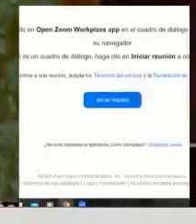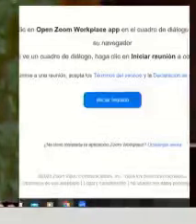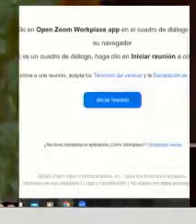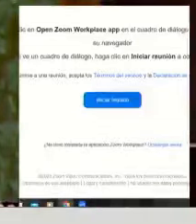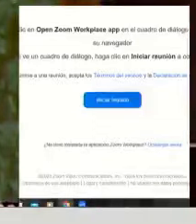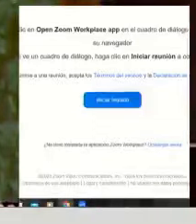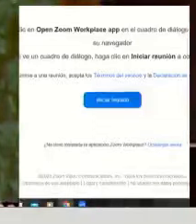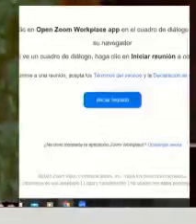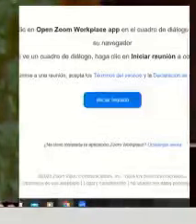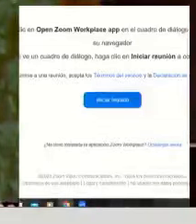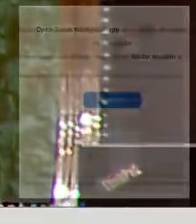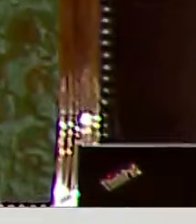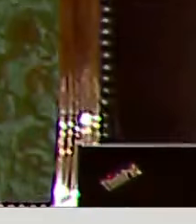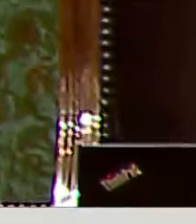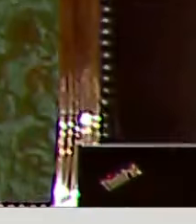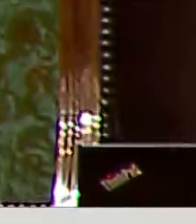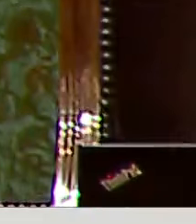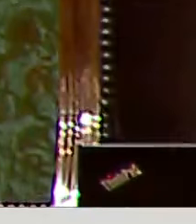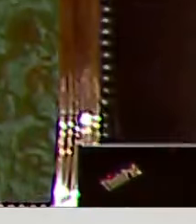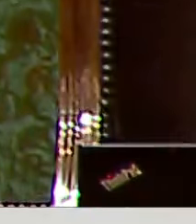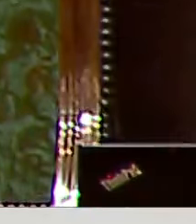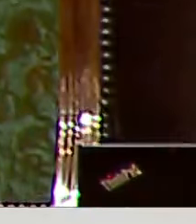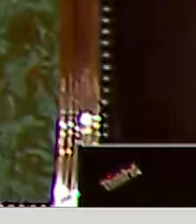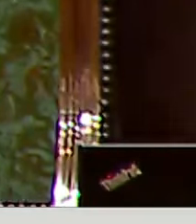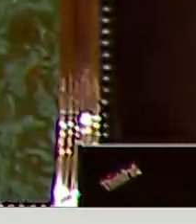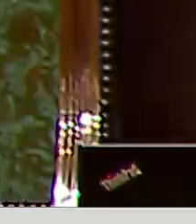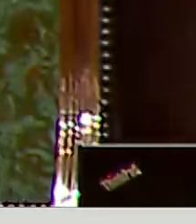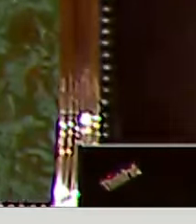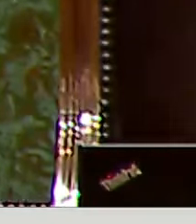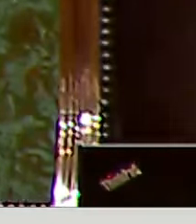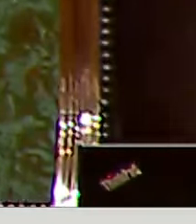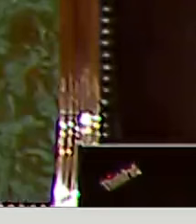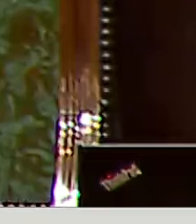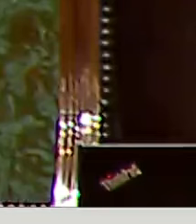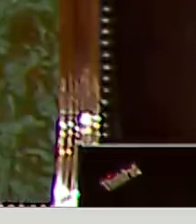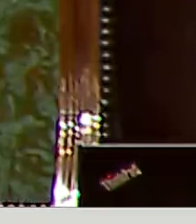quinto del artículo 97 del reglamento habría